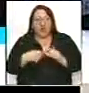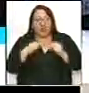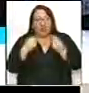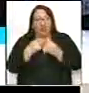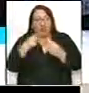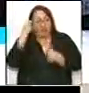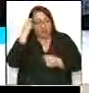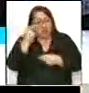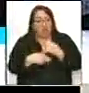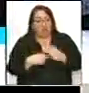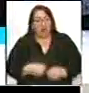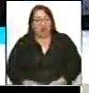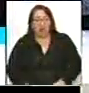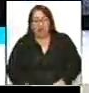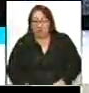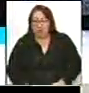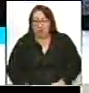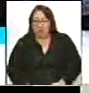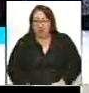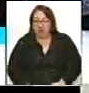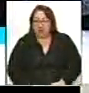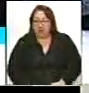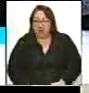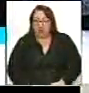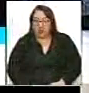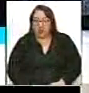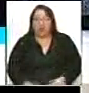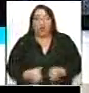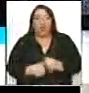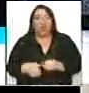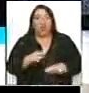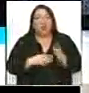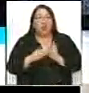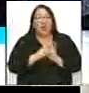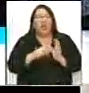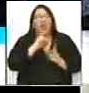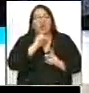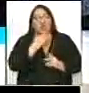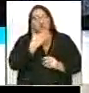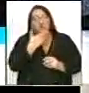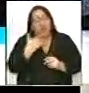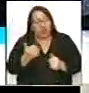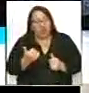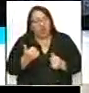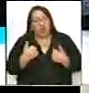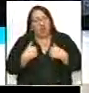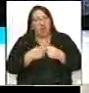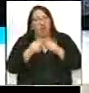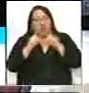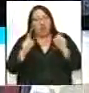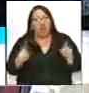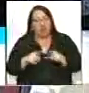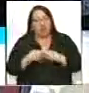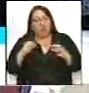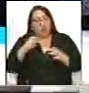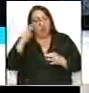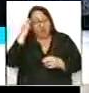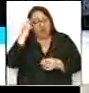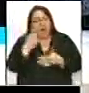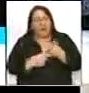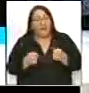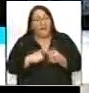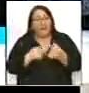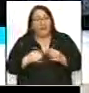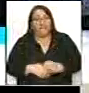partidos políticos nacionales con los movimientos regionales. Es mejor contar con esos cuadros políticos que